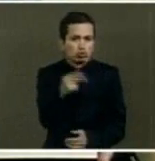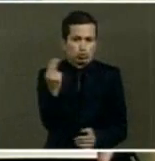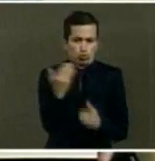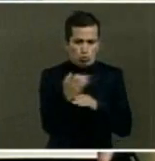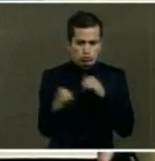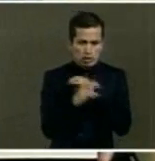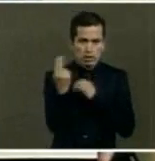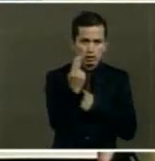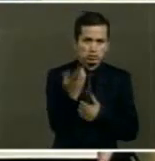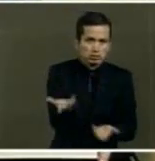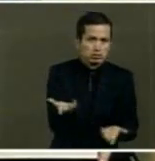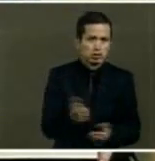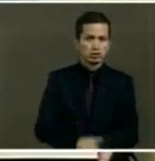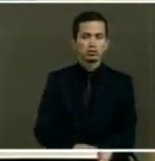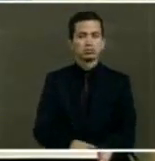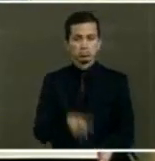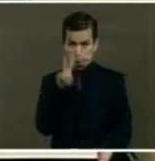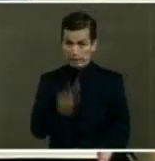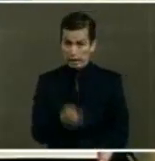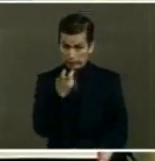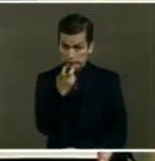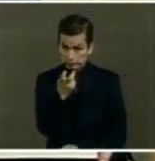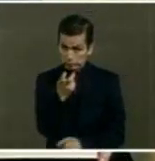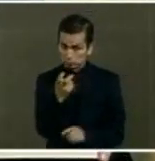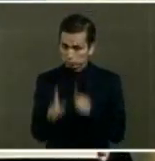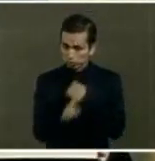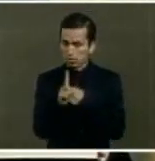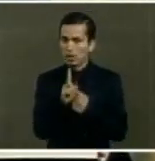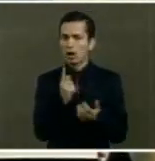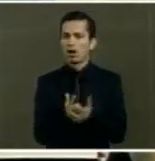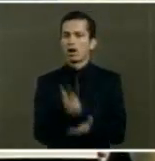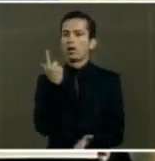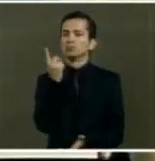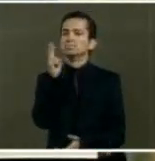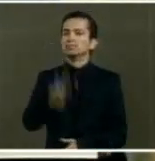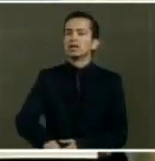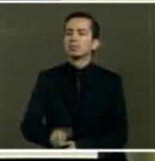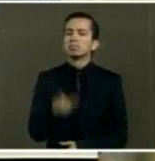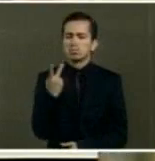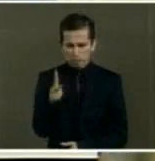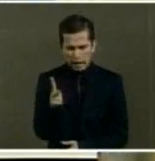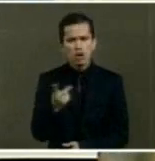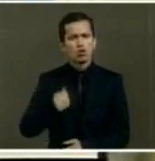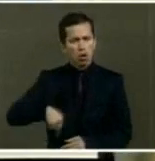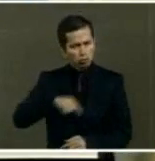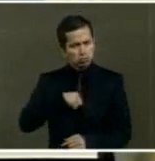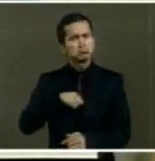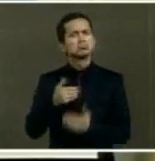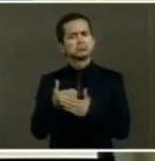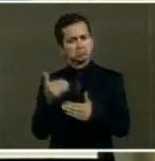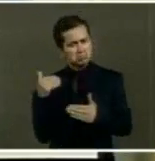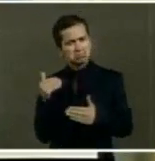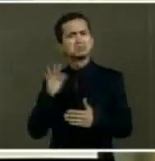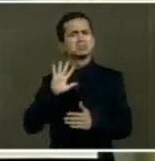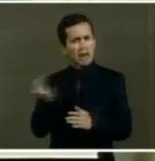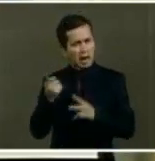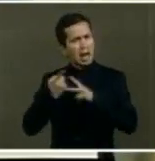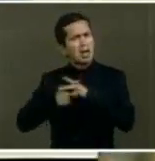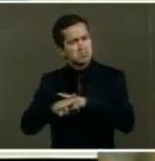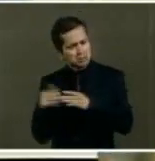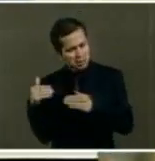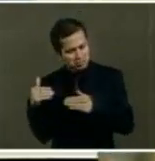cierto, pero afortunadamente no partimos de cero. La política social beneficia ya a millones de